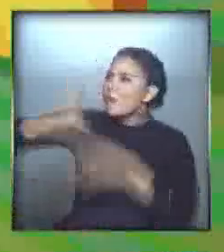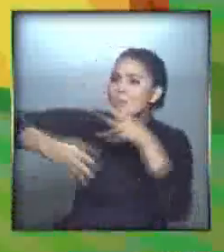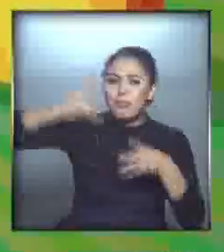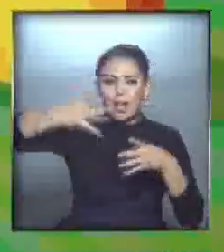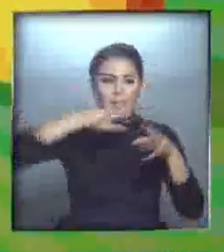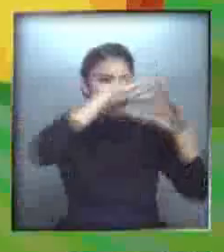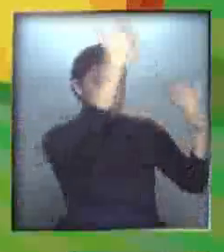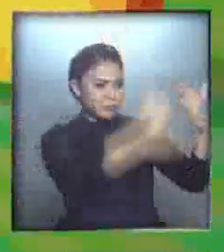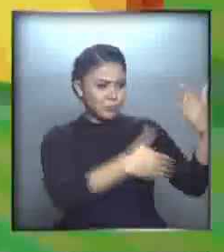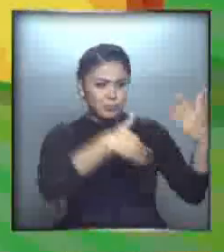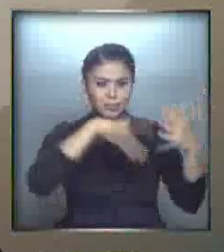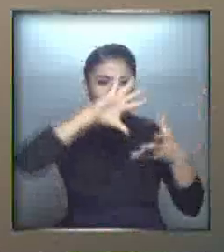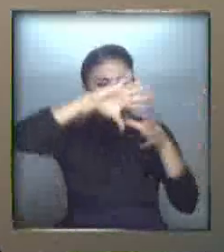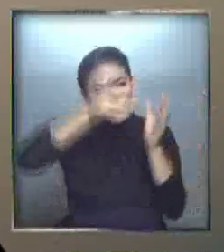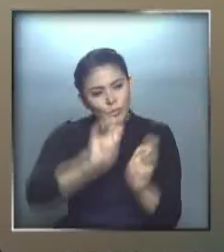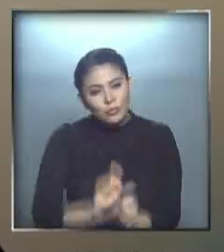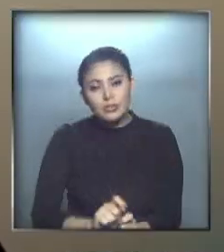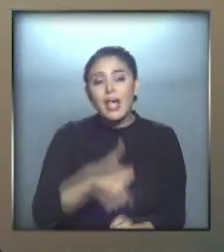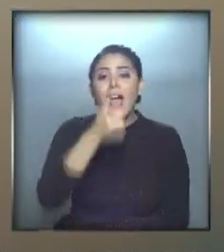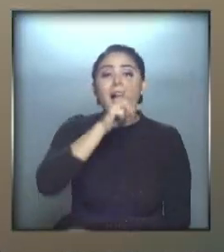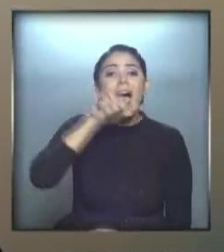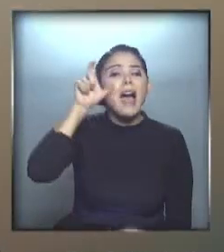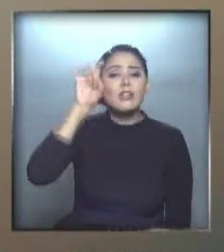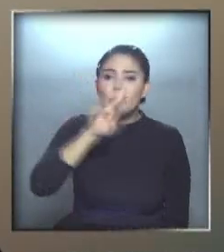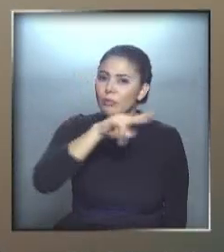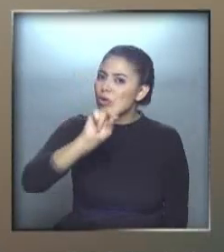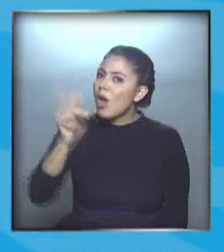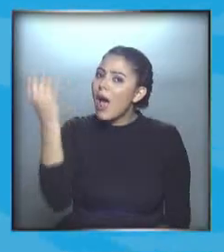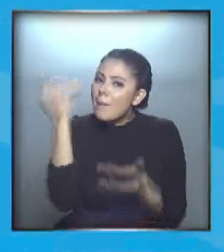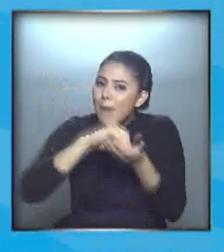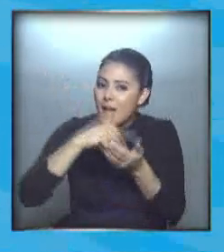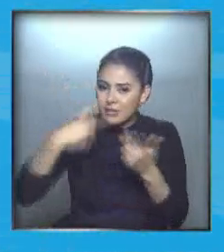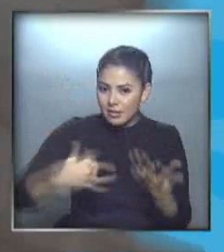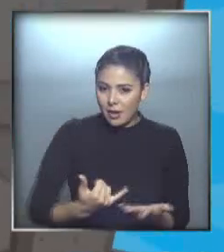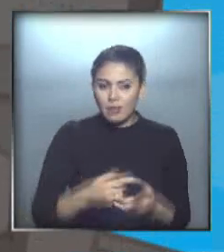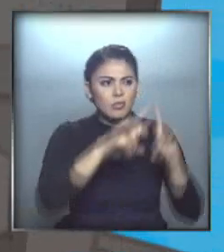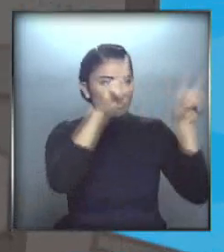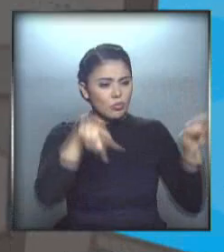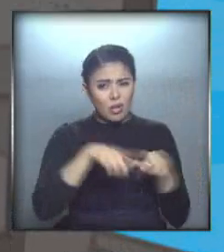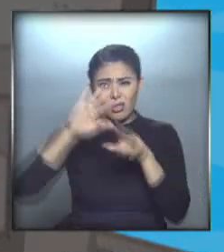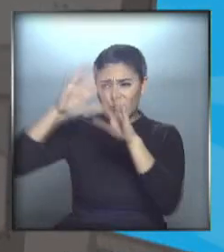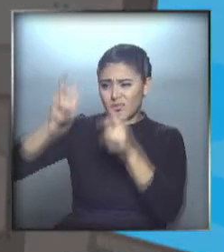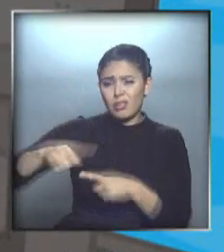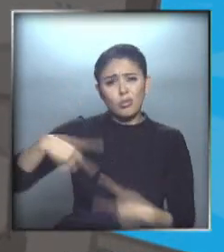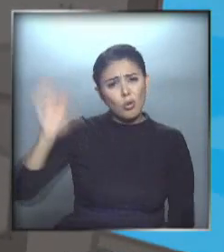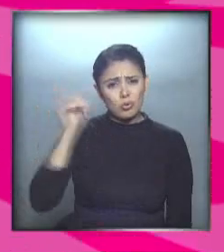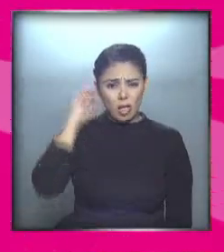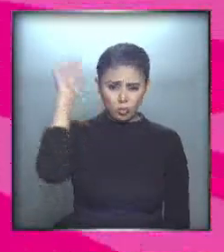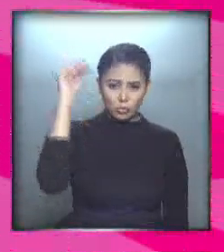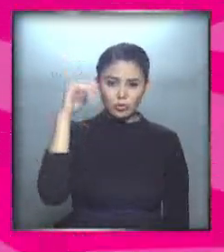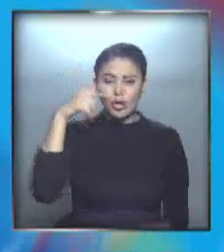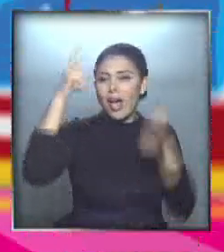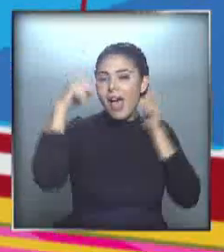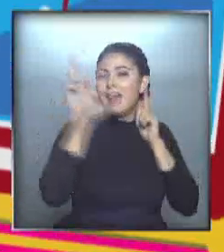instalaciones, murales y esculturas? El arte no es, solo la pintura. Cuadros, estatuas y cosas para grandes.